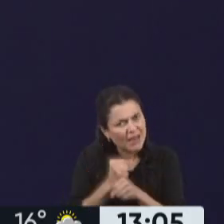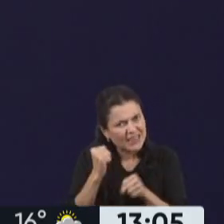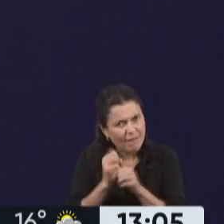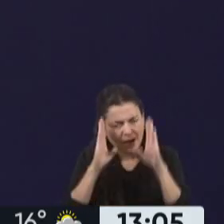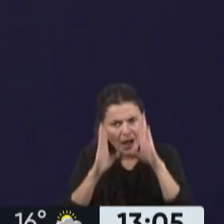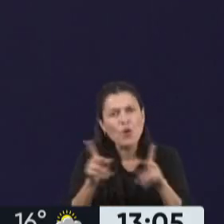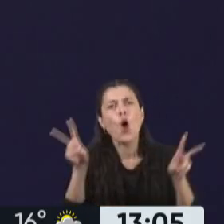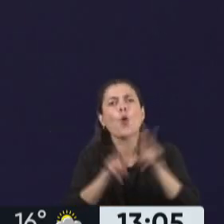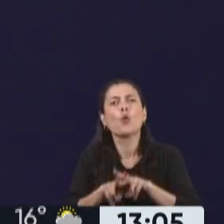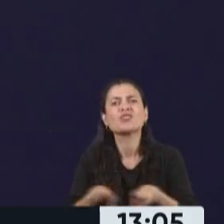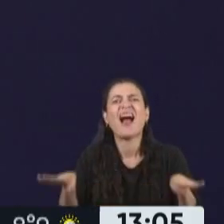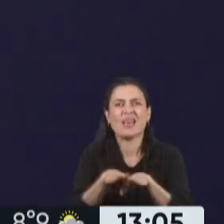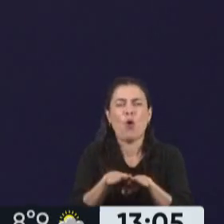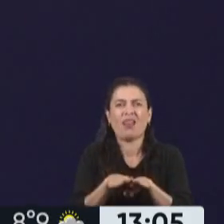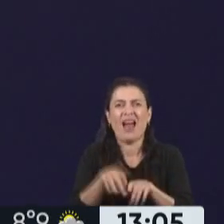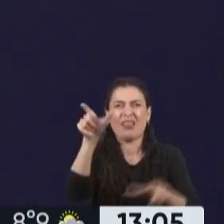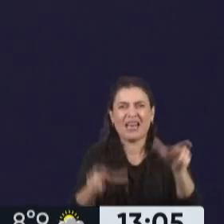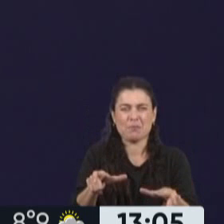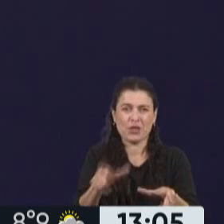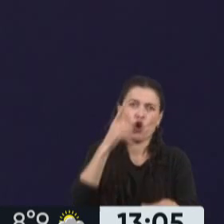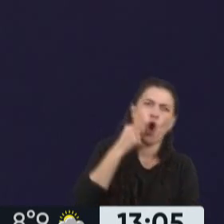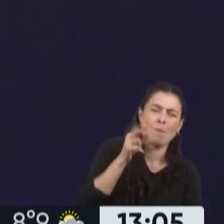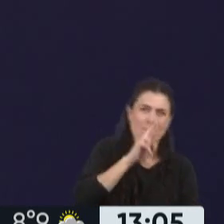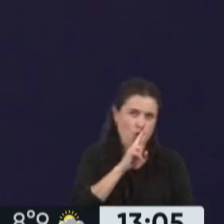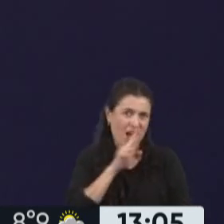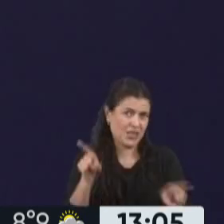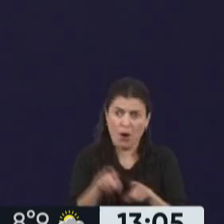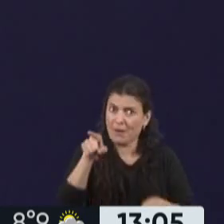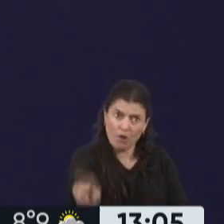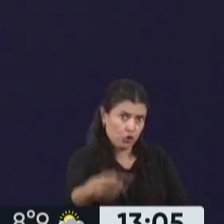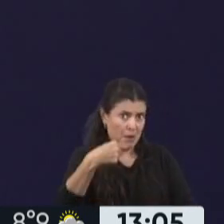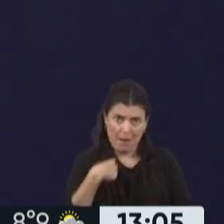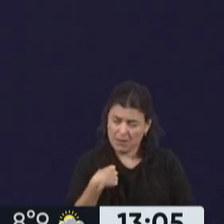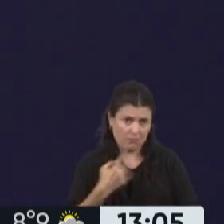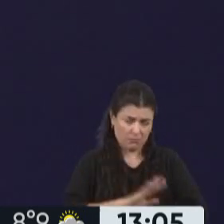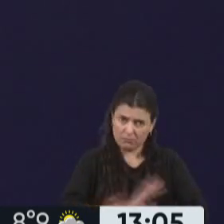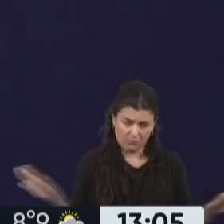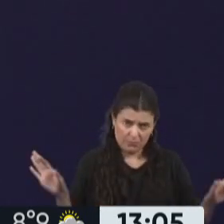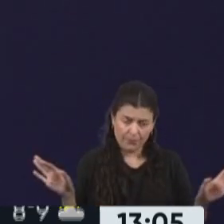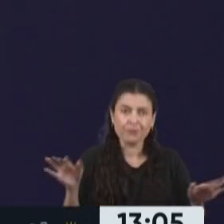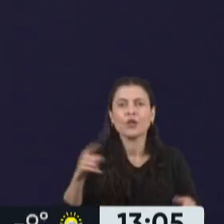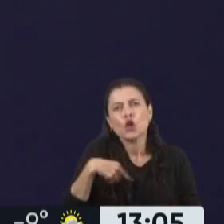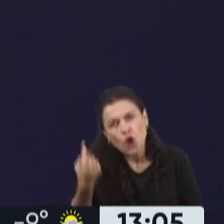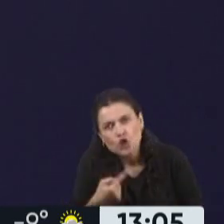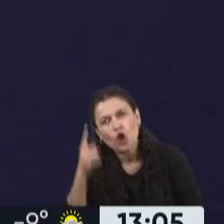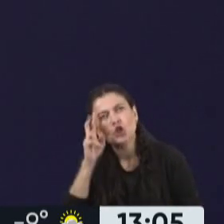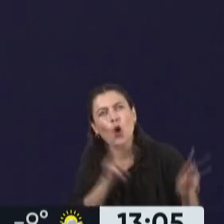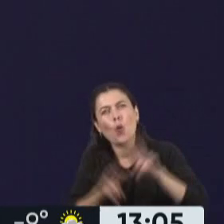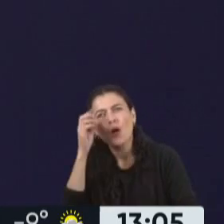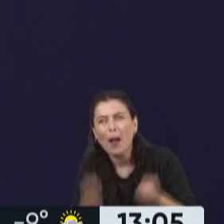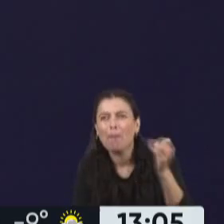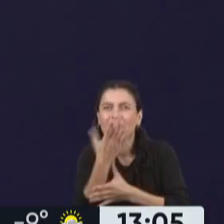la igualdad ante la ley y porque la ley sea igual para vos que para mí. No vamos a hacer una ley distinta para